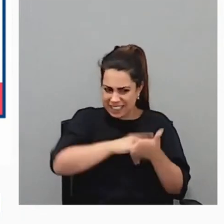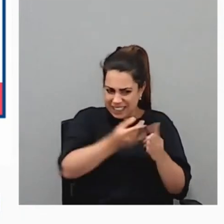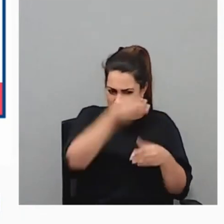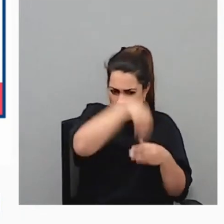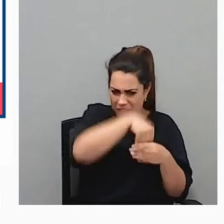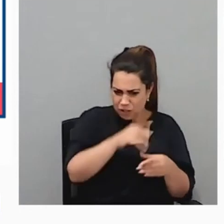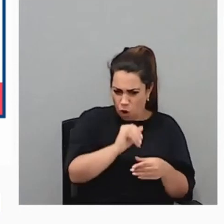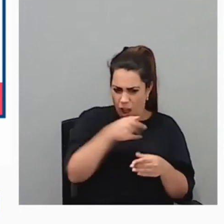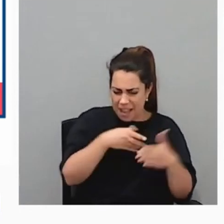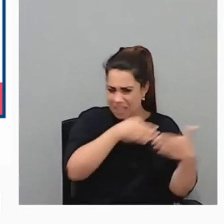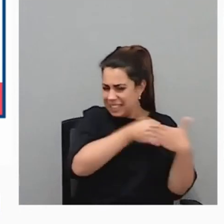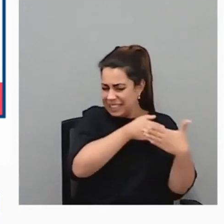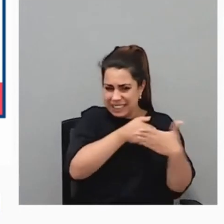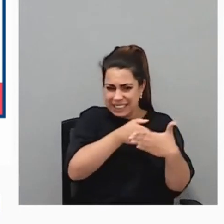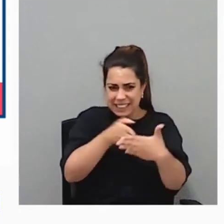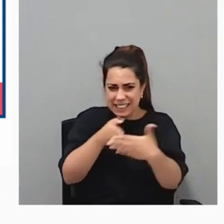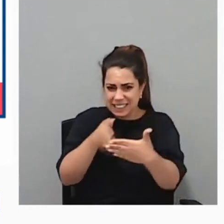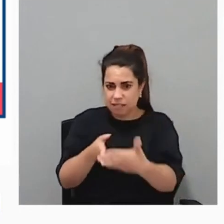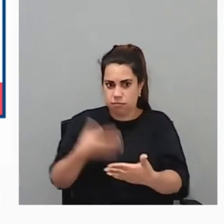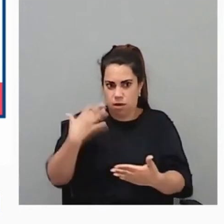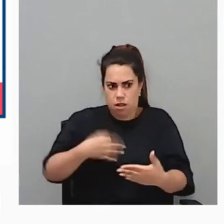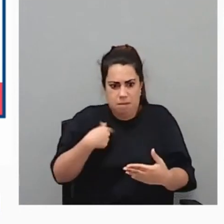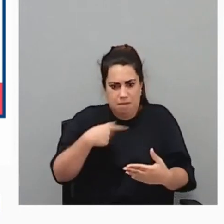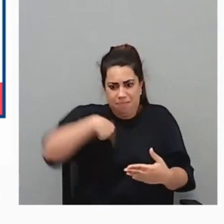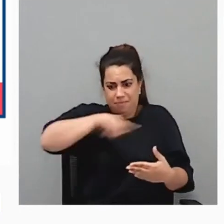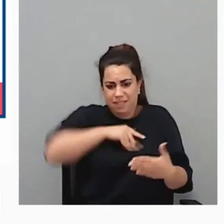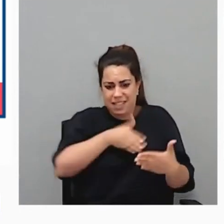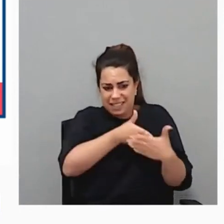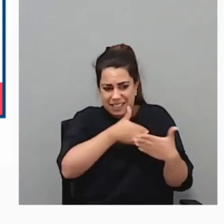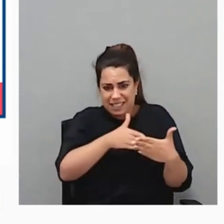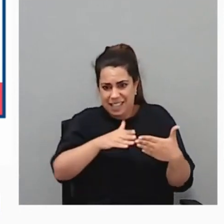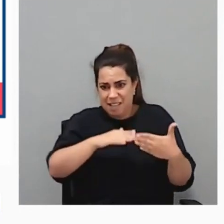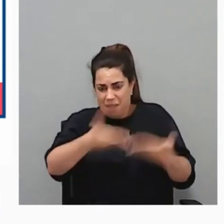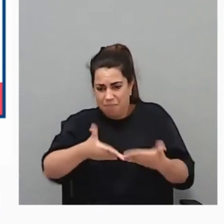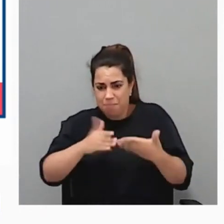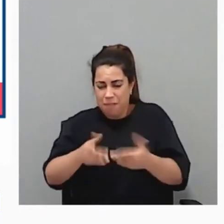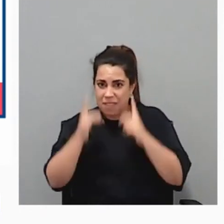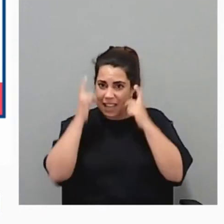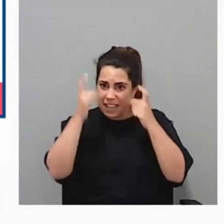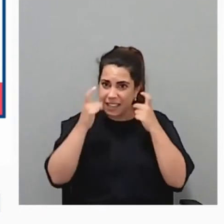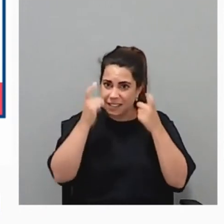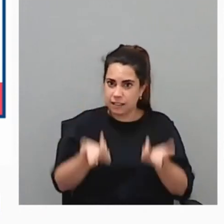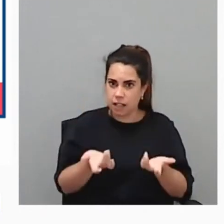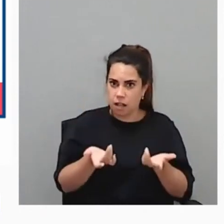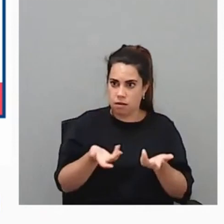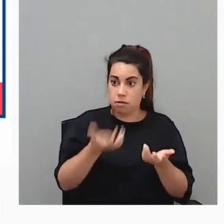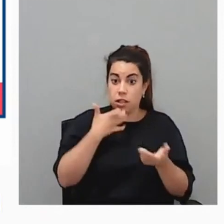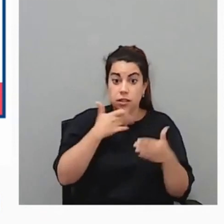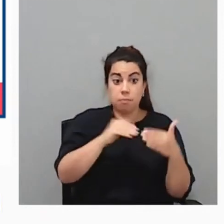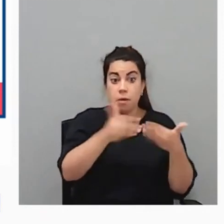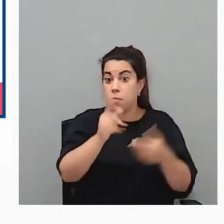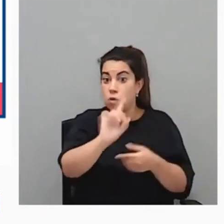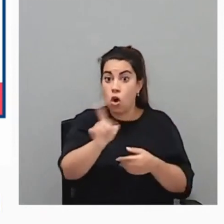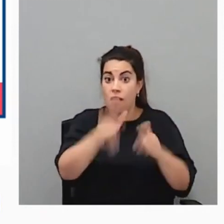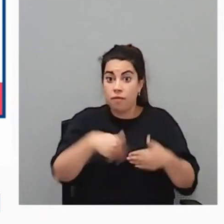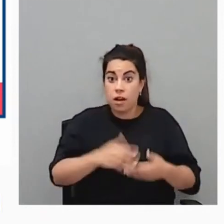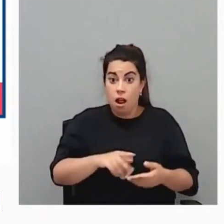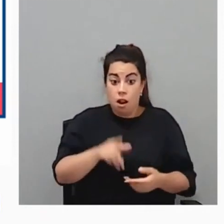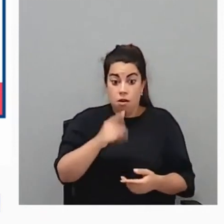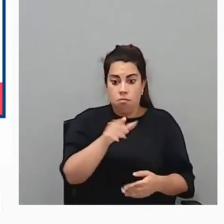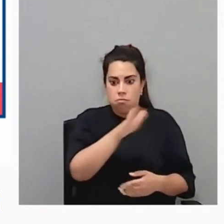iba a chocar con ese techo, iba a chocar con esa barrera y no iba a alcanzar ese potencial que nosotros queríamos. Entonces